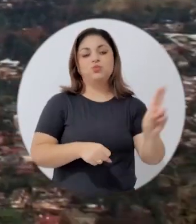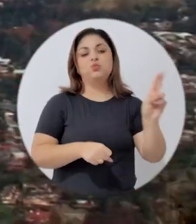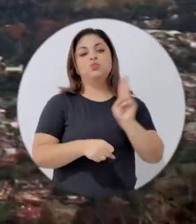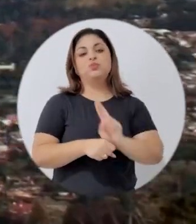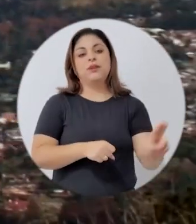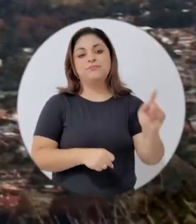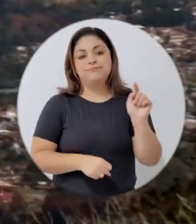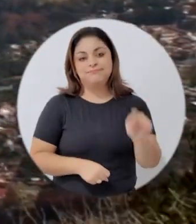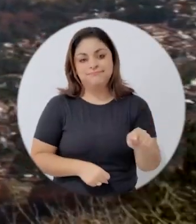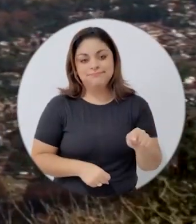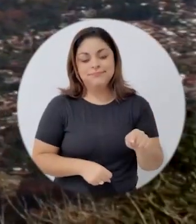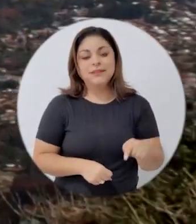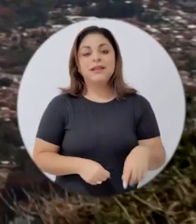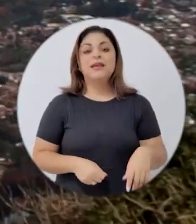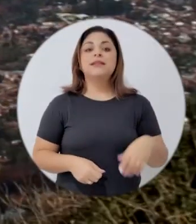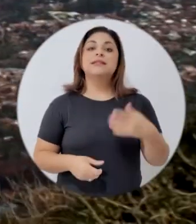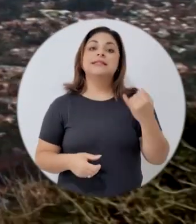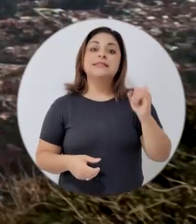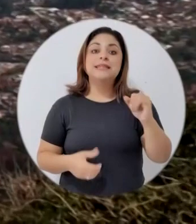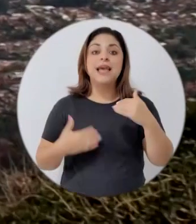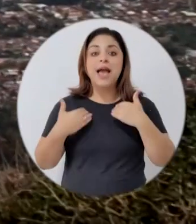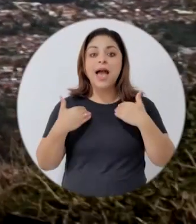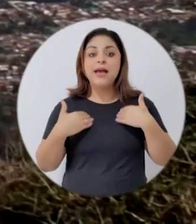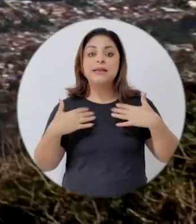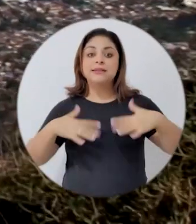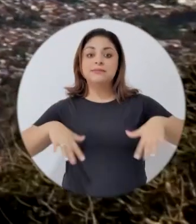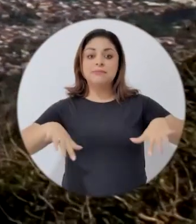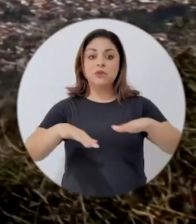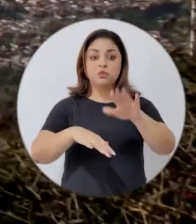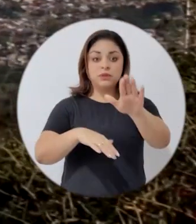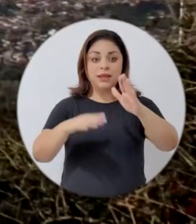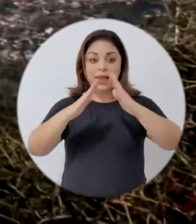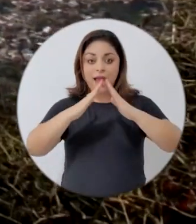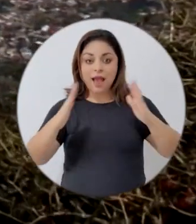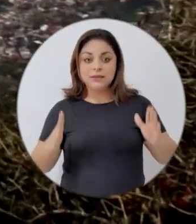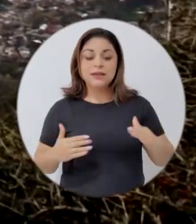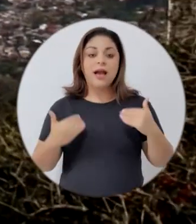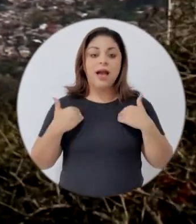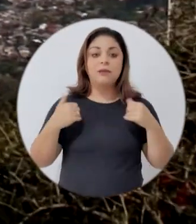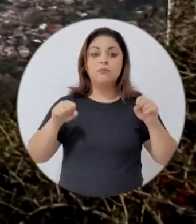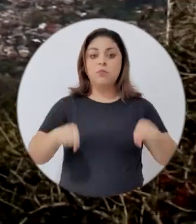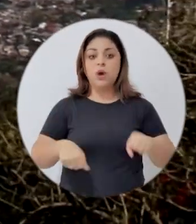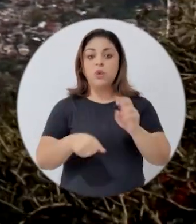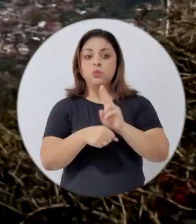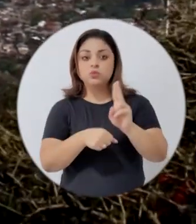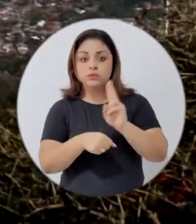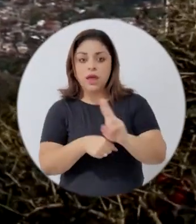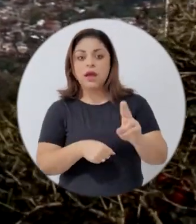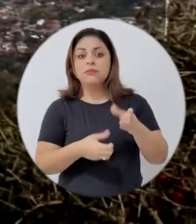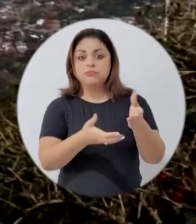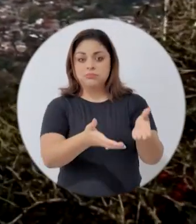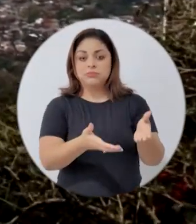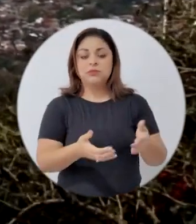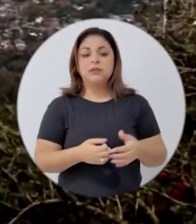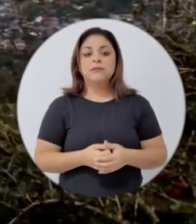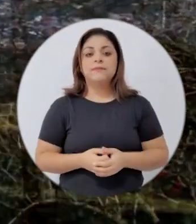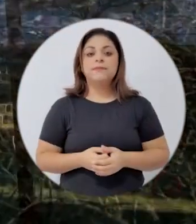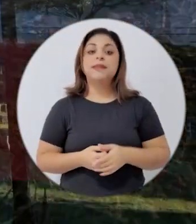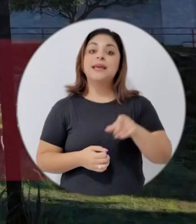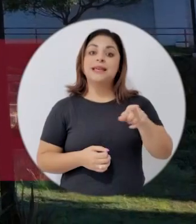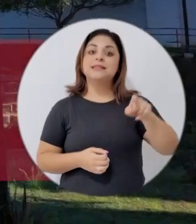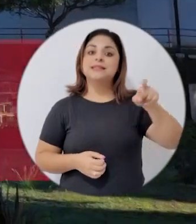tipos. Entonces, el hecho de si tenemos un espacio en casa y podemos utilizarlo para compostar,